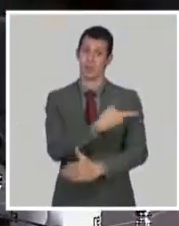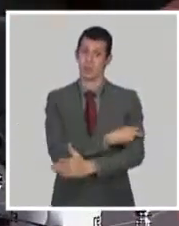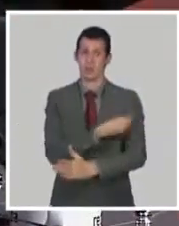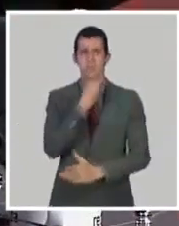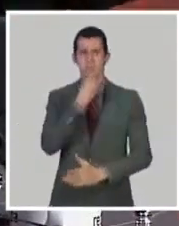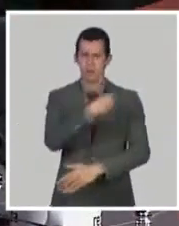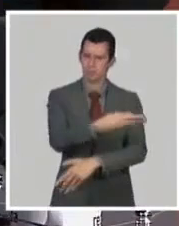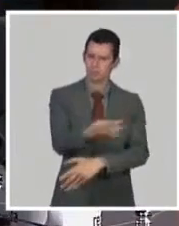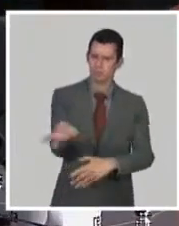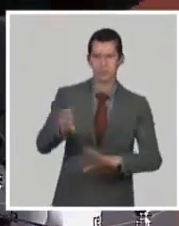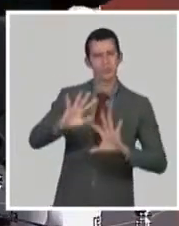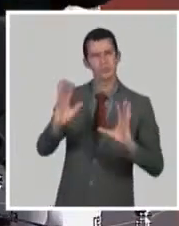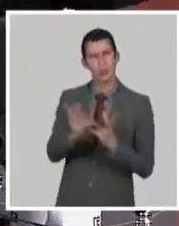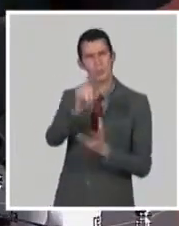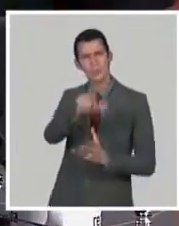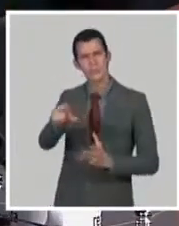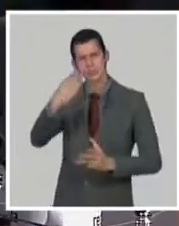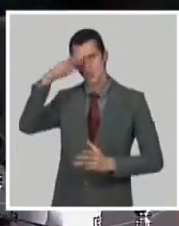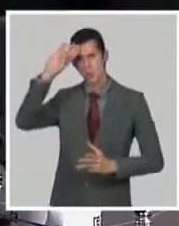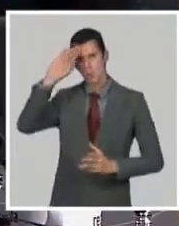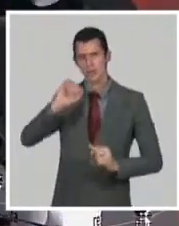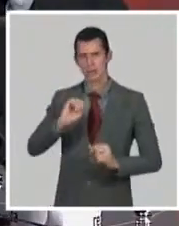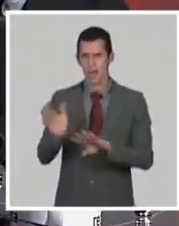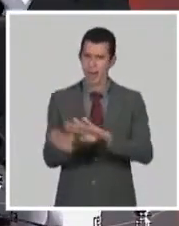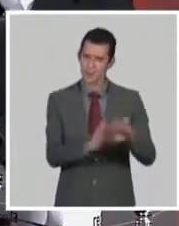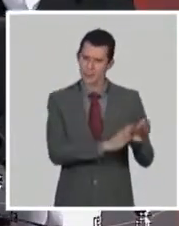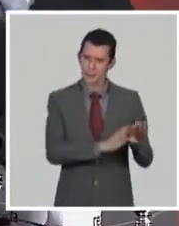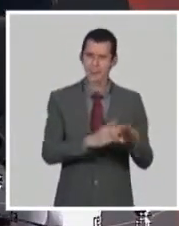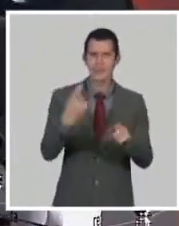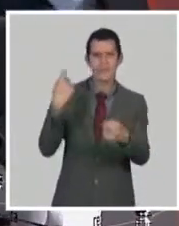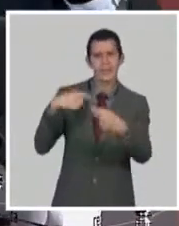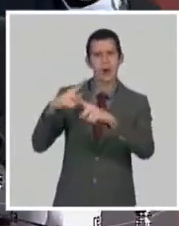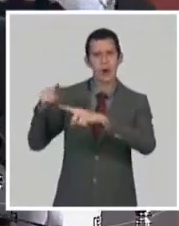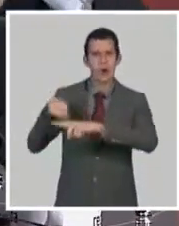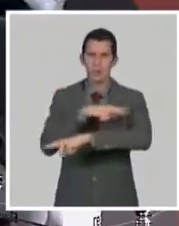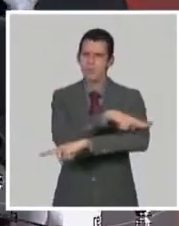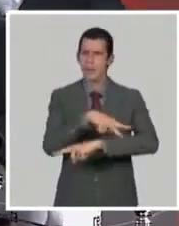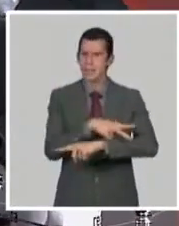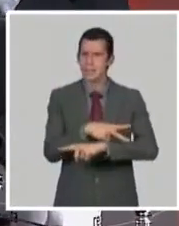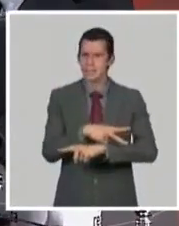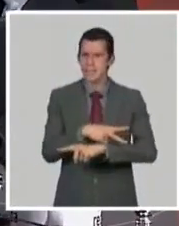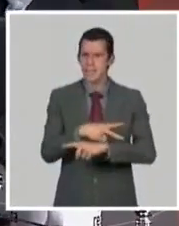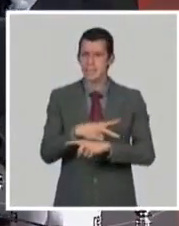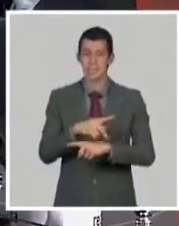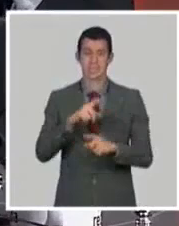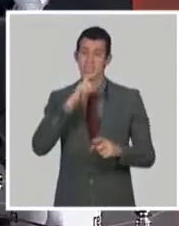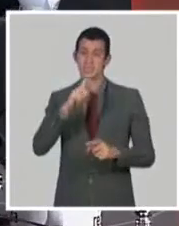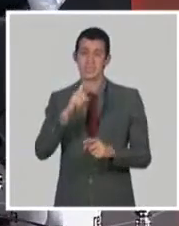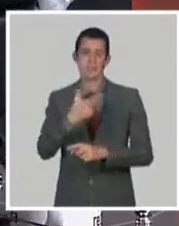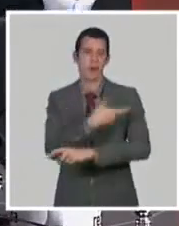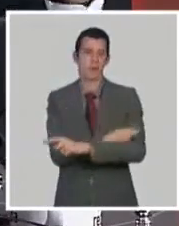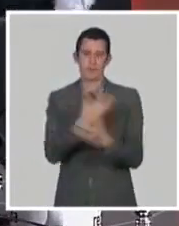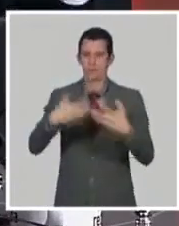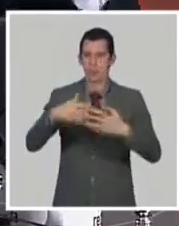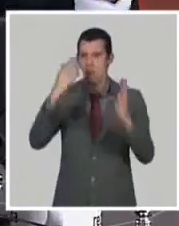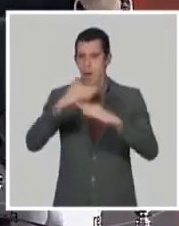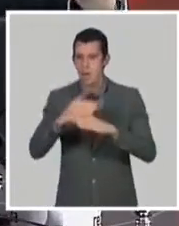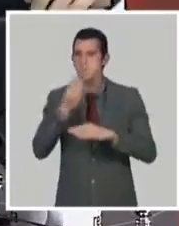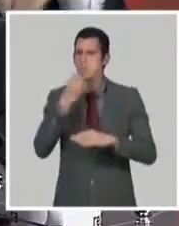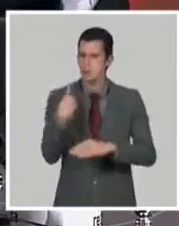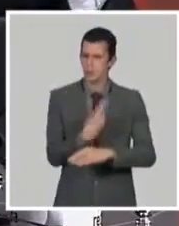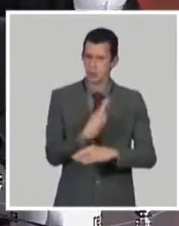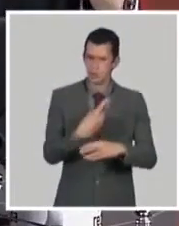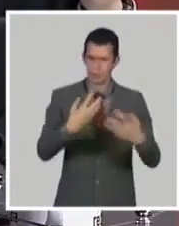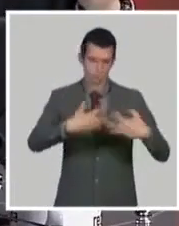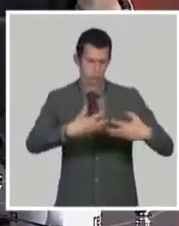incluso producir por encima para exportar a otros países que lo necesitan y que hoy no tienen acceso a las vacunas? En medio de esta pandemia